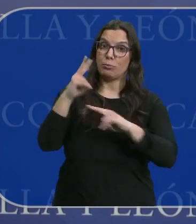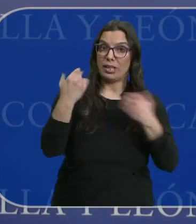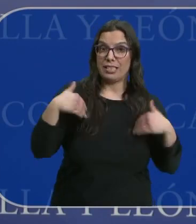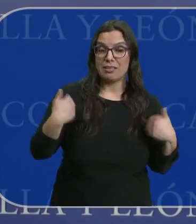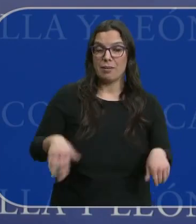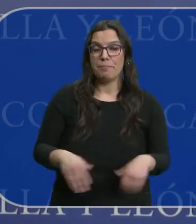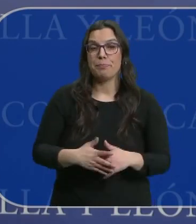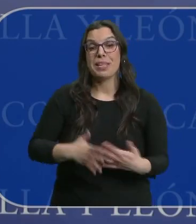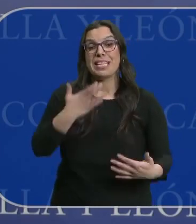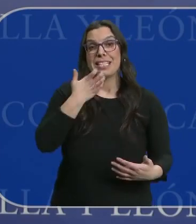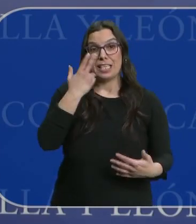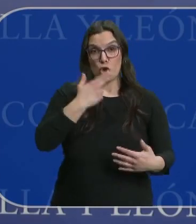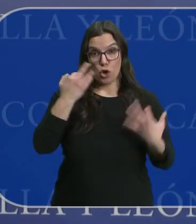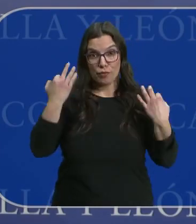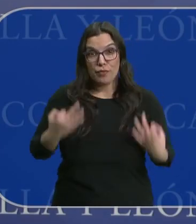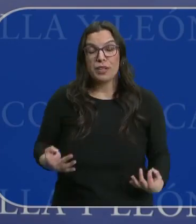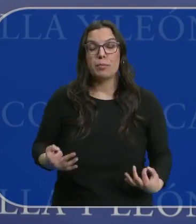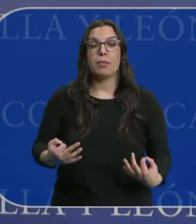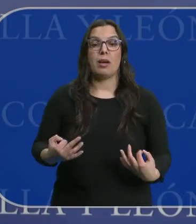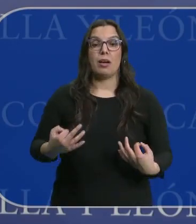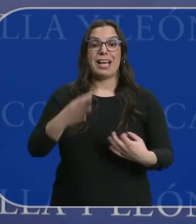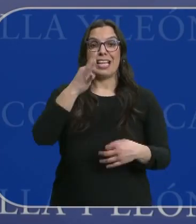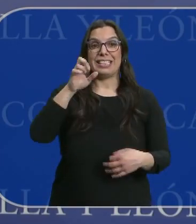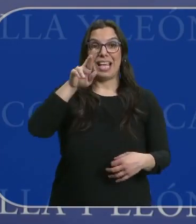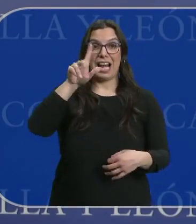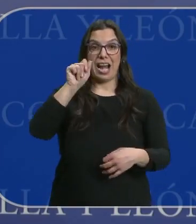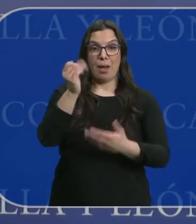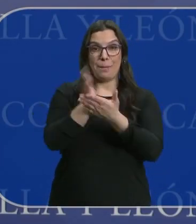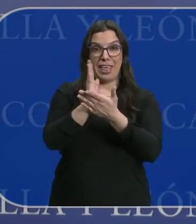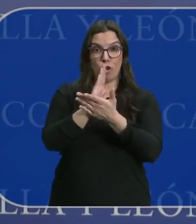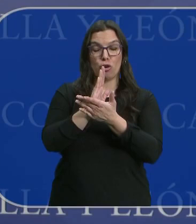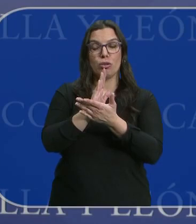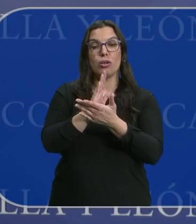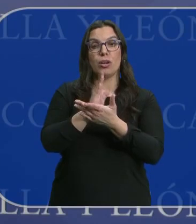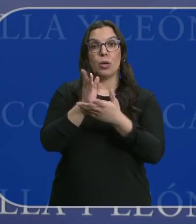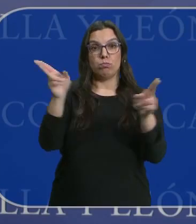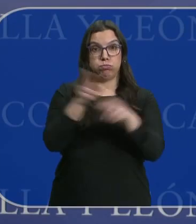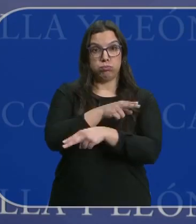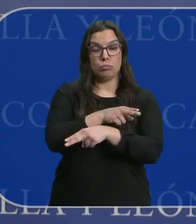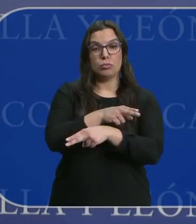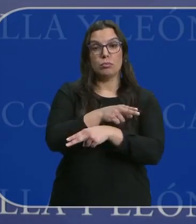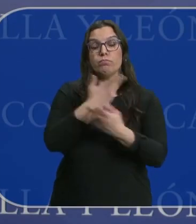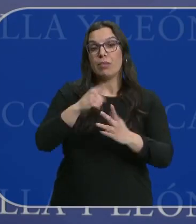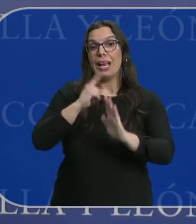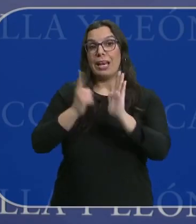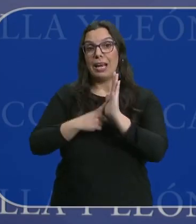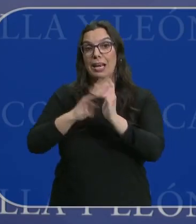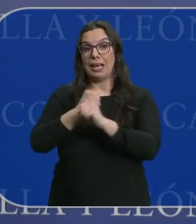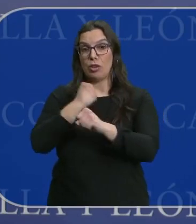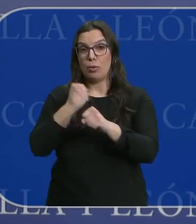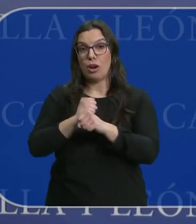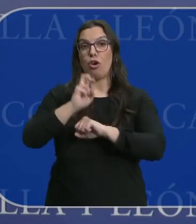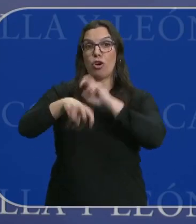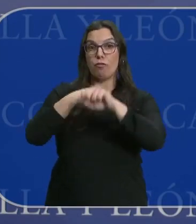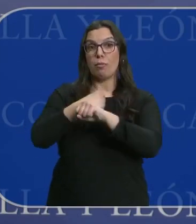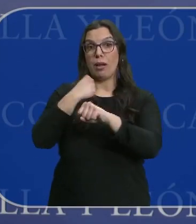De confirmarse la eliminación, la supresión del SERLA, una parte de la legislación laboral y de la